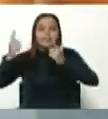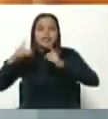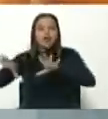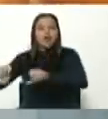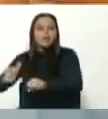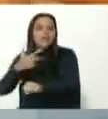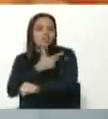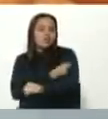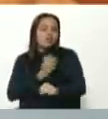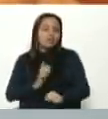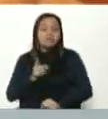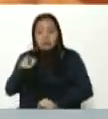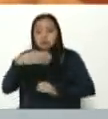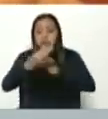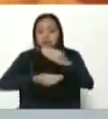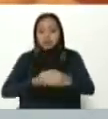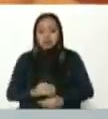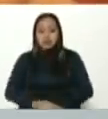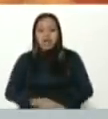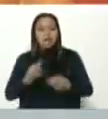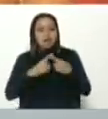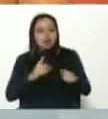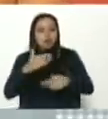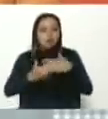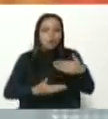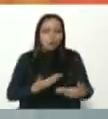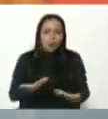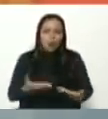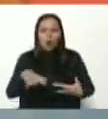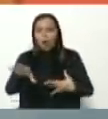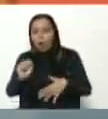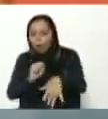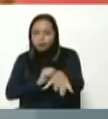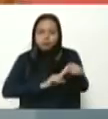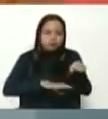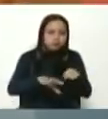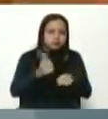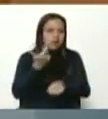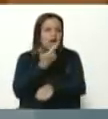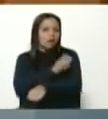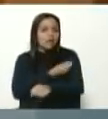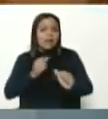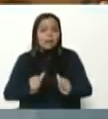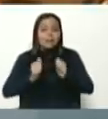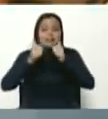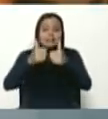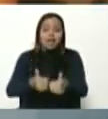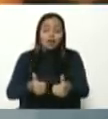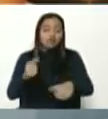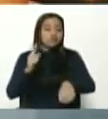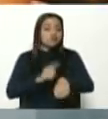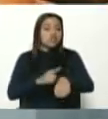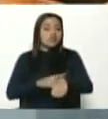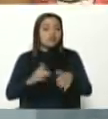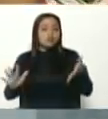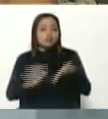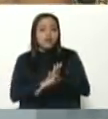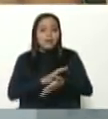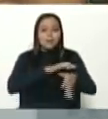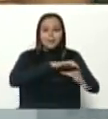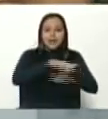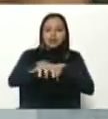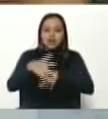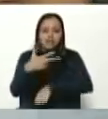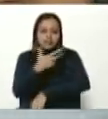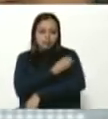Así de sencillo. Pero las hemos ido consiguiendo. Y ahora hemos iniciado la fase de masificación en